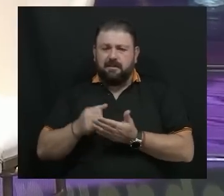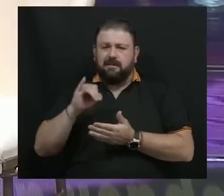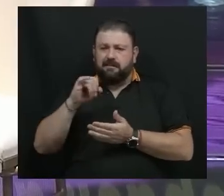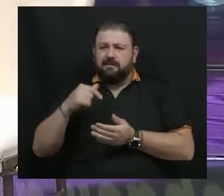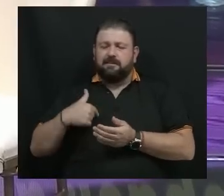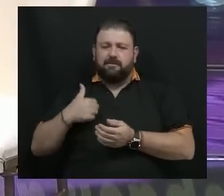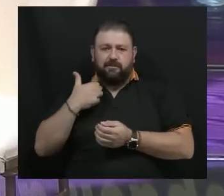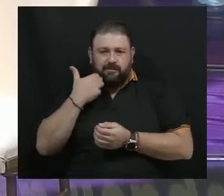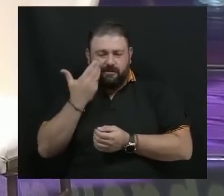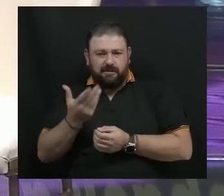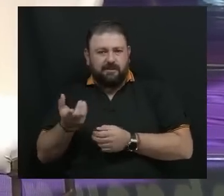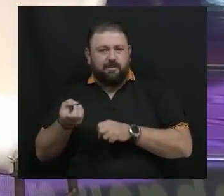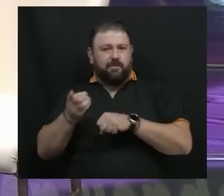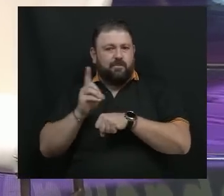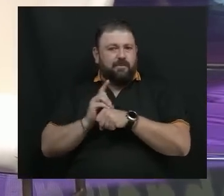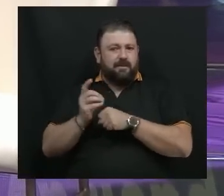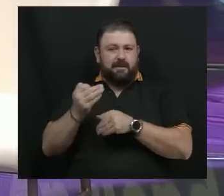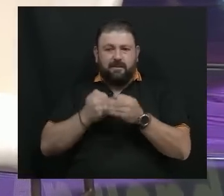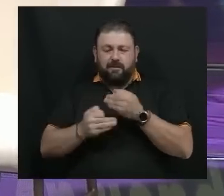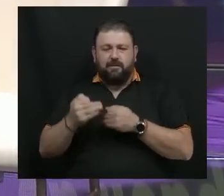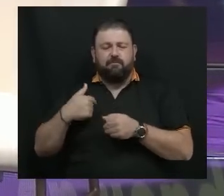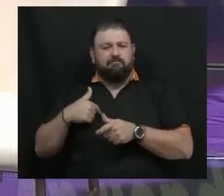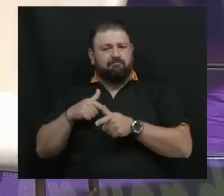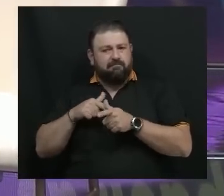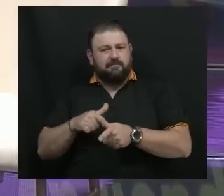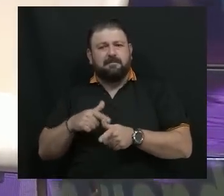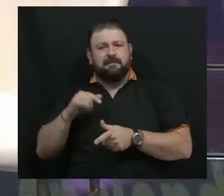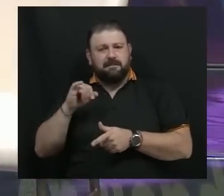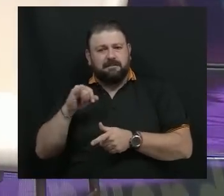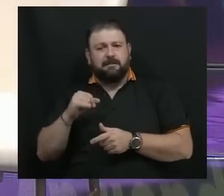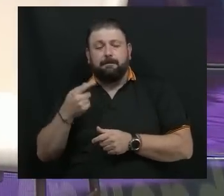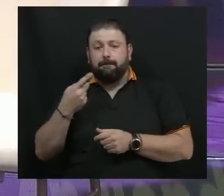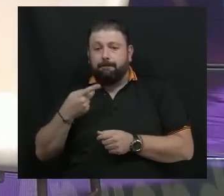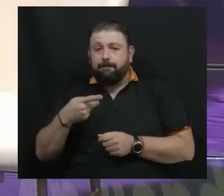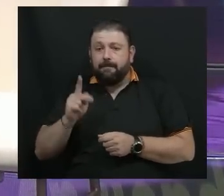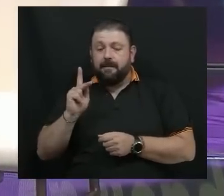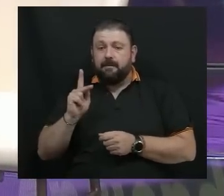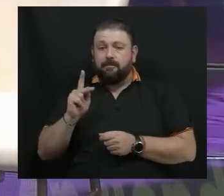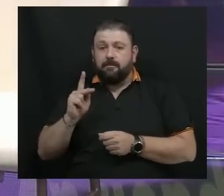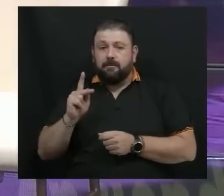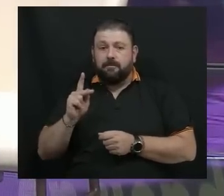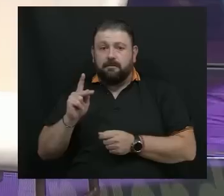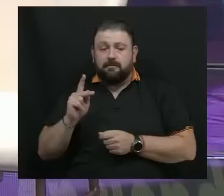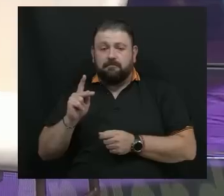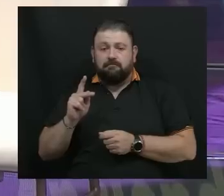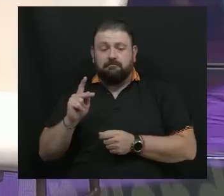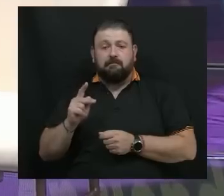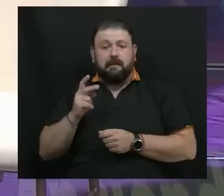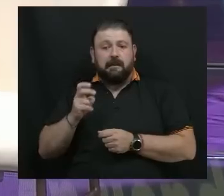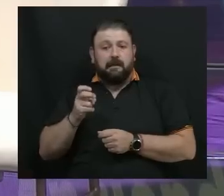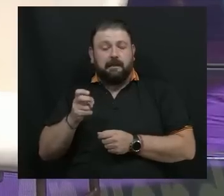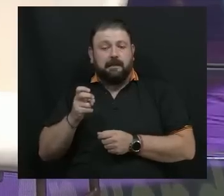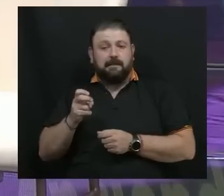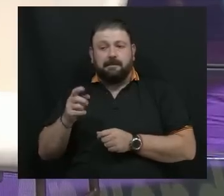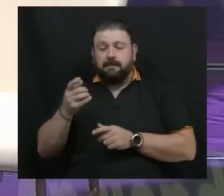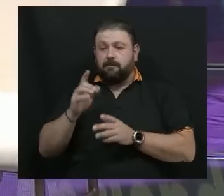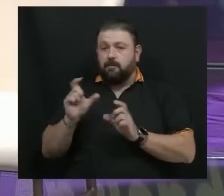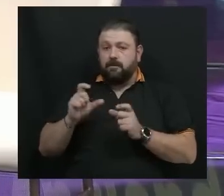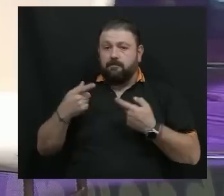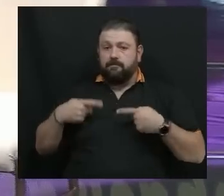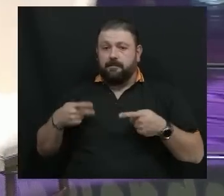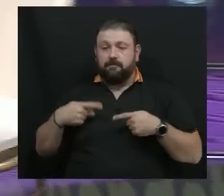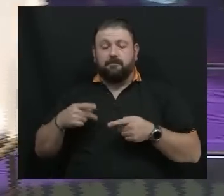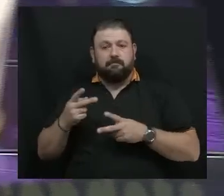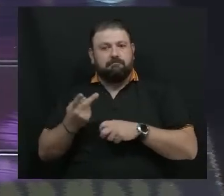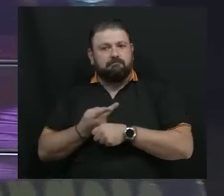que pedirle trabajo a nadie, nunca más a nadie. Bueno, entonces, esto es lo que nos ha sucedido. Pero hoy,